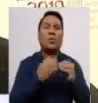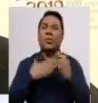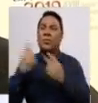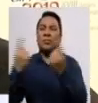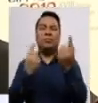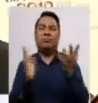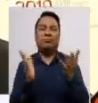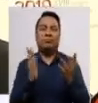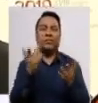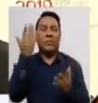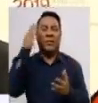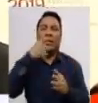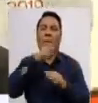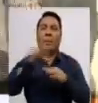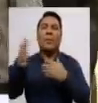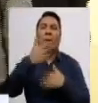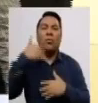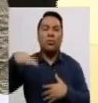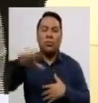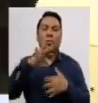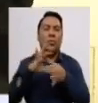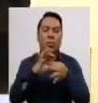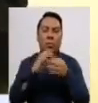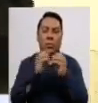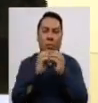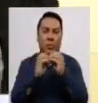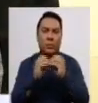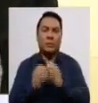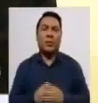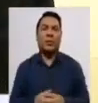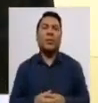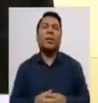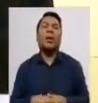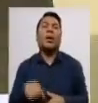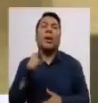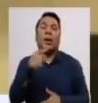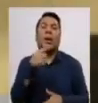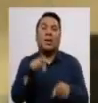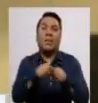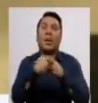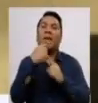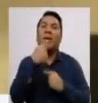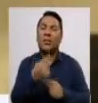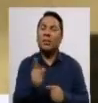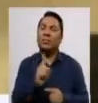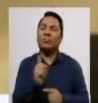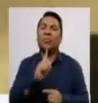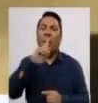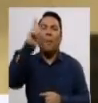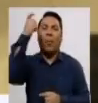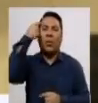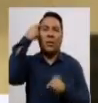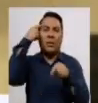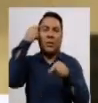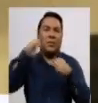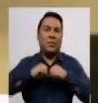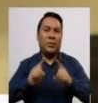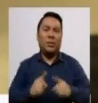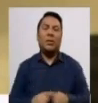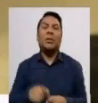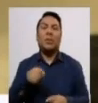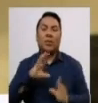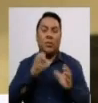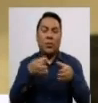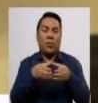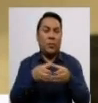tener ese problema, pues resolvámoslo, ¿no? También dijo que no hay que politizar el deporte. El Comité Olímpico